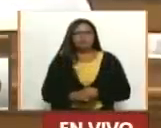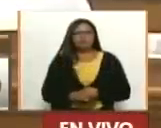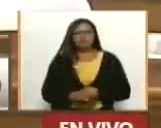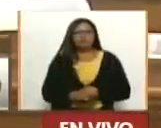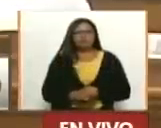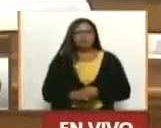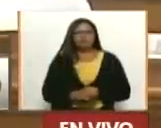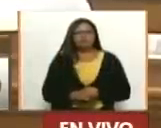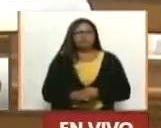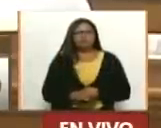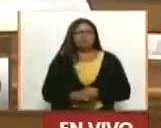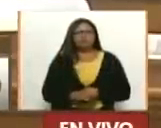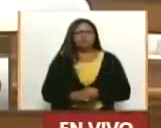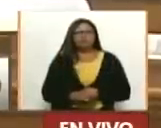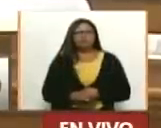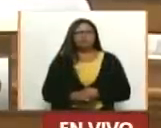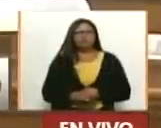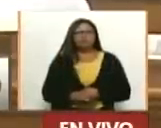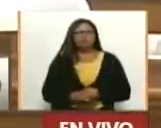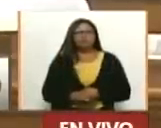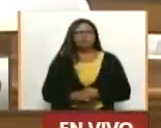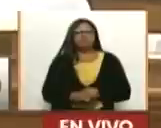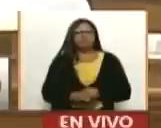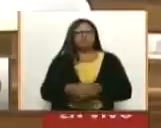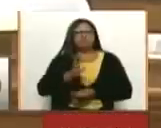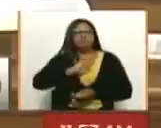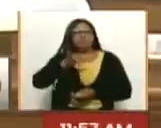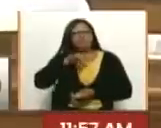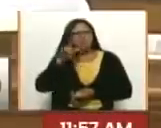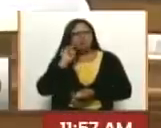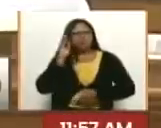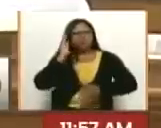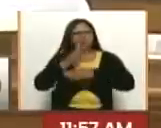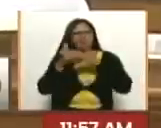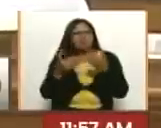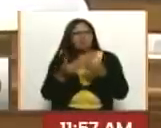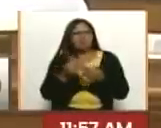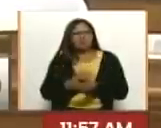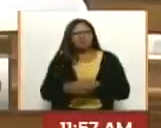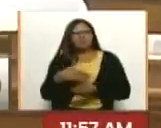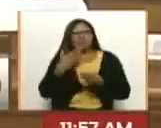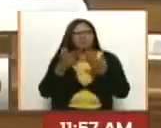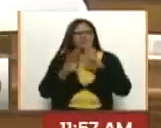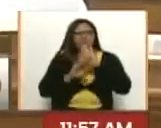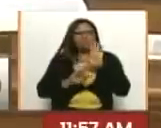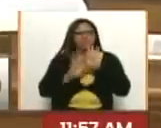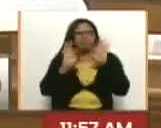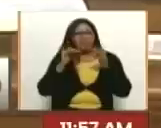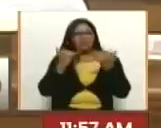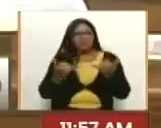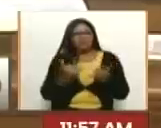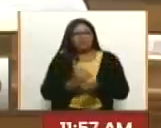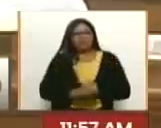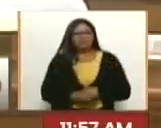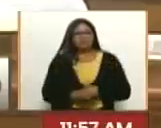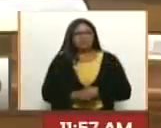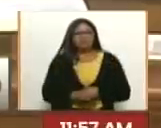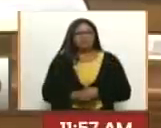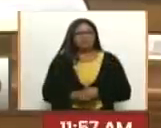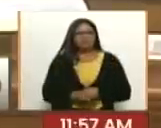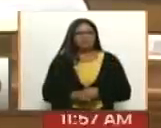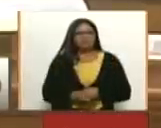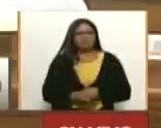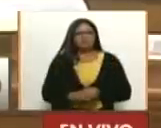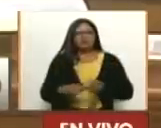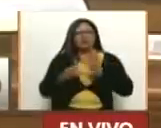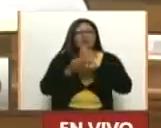Ese avión, no puede el acusado probar el origen lícito de su fondo, pero la ley